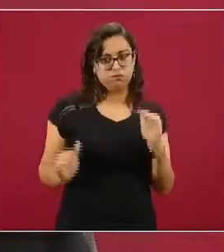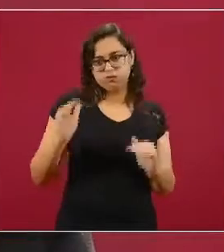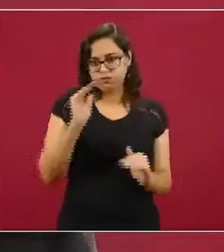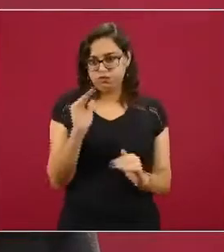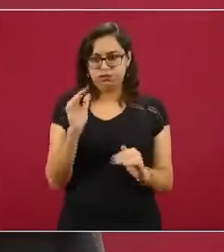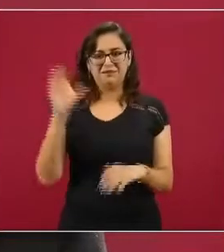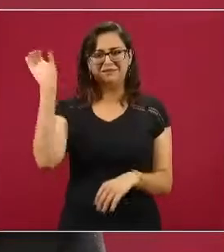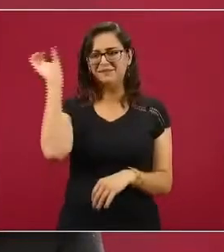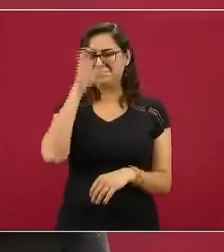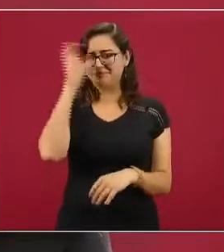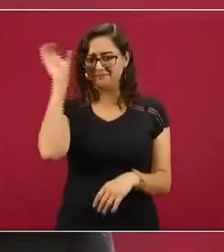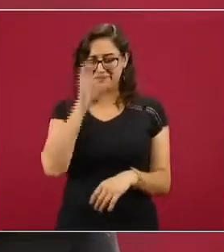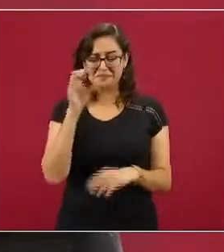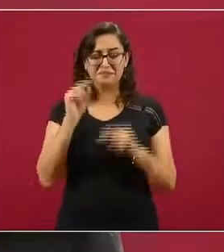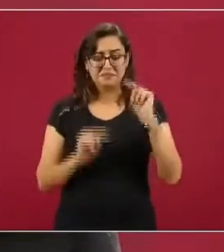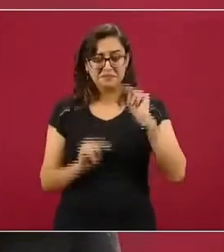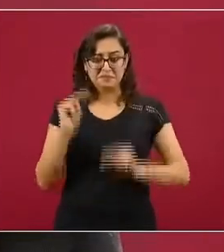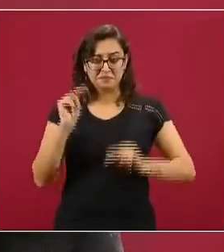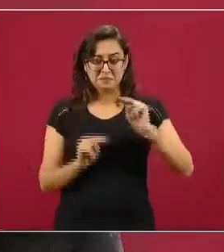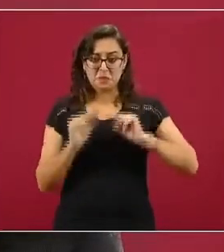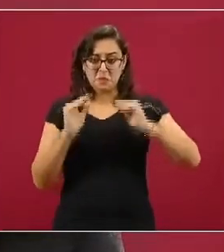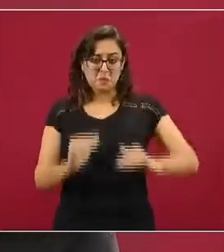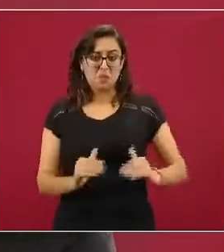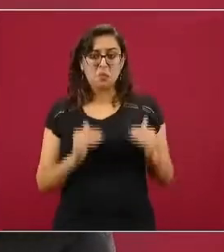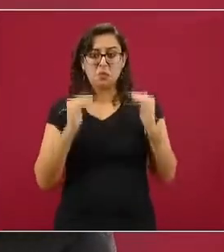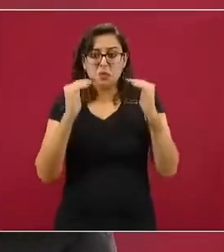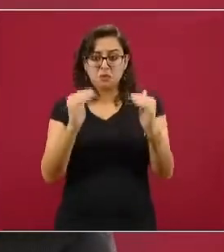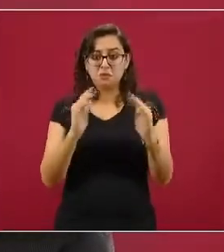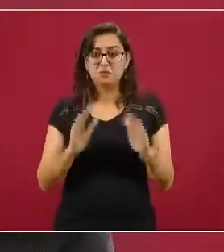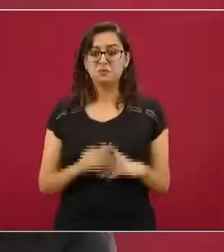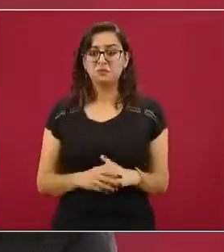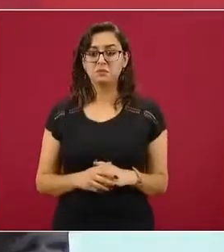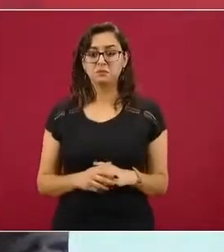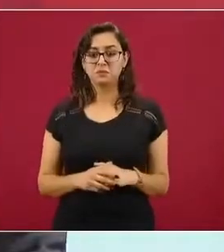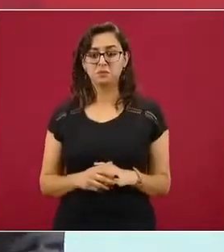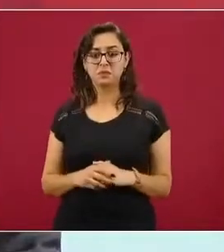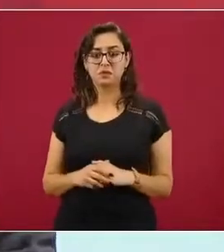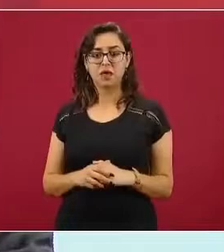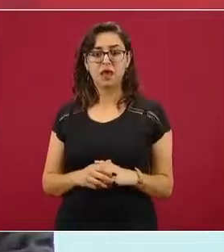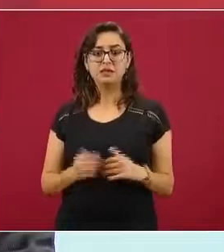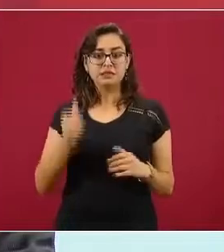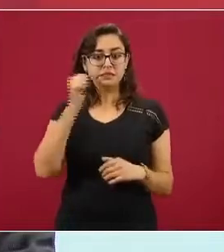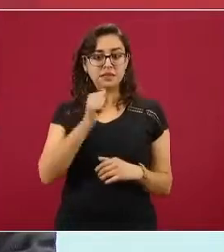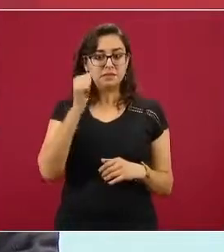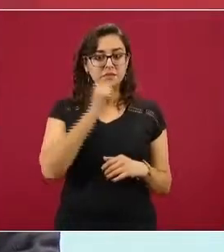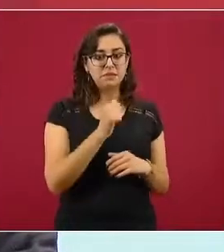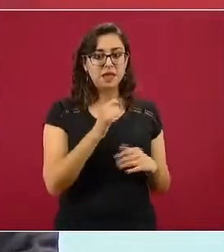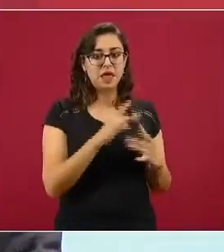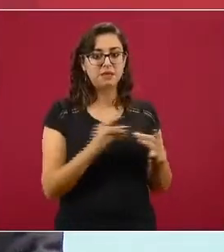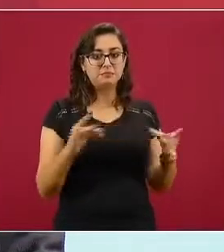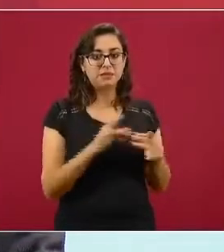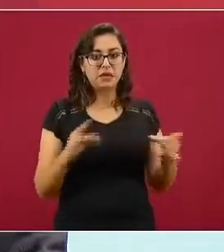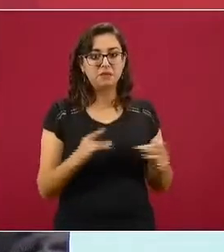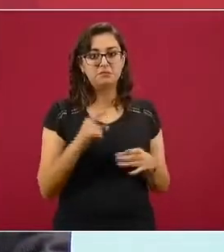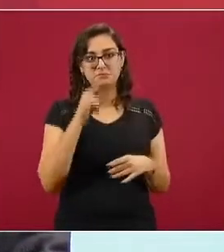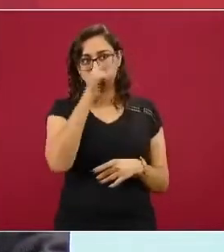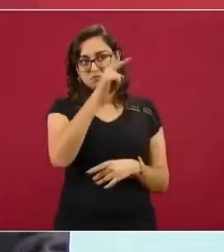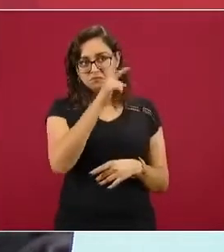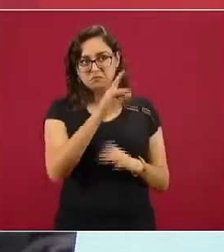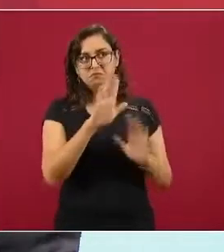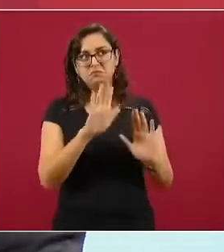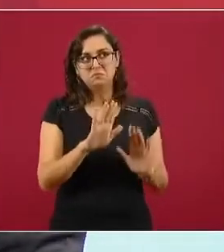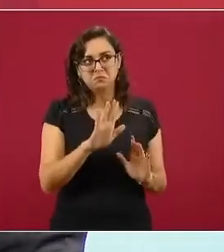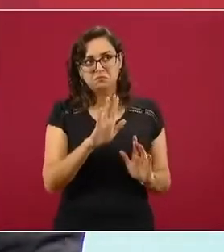desempeño científico, técnico, y suele ser considerada como un referente. Pero es muy, muy importante